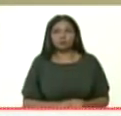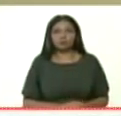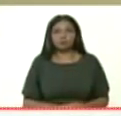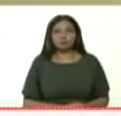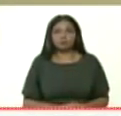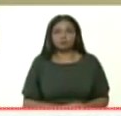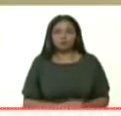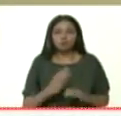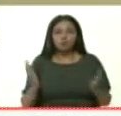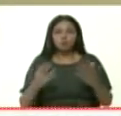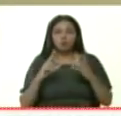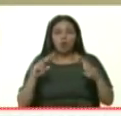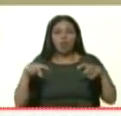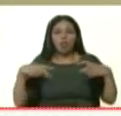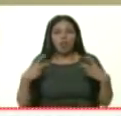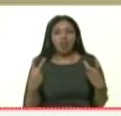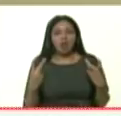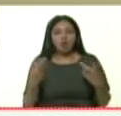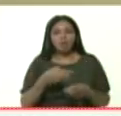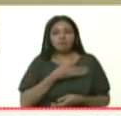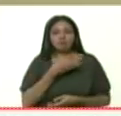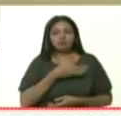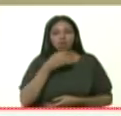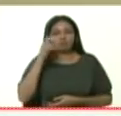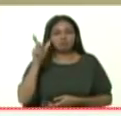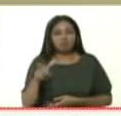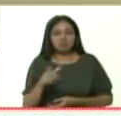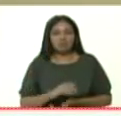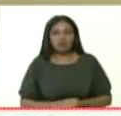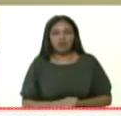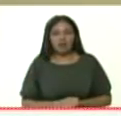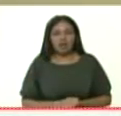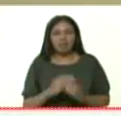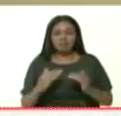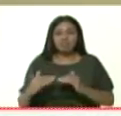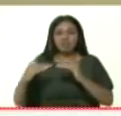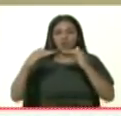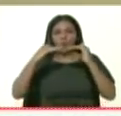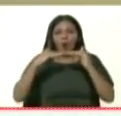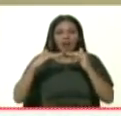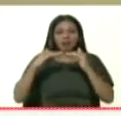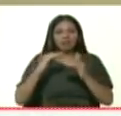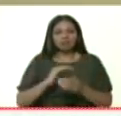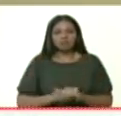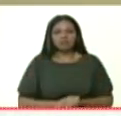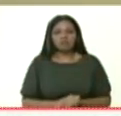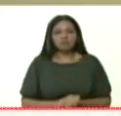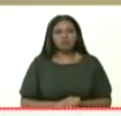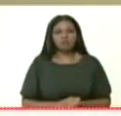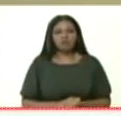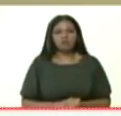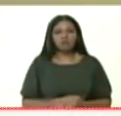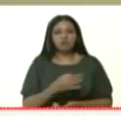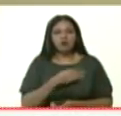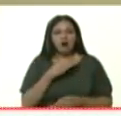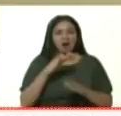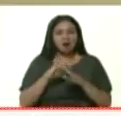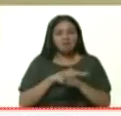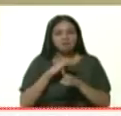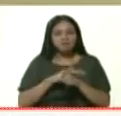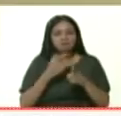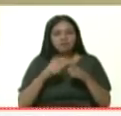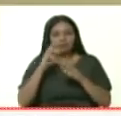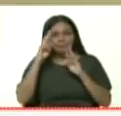que surja la nueva sociedad, la sociedad de iguales, la sociedad del trato